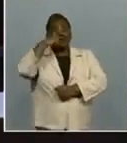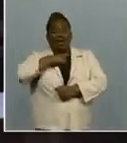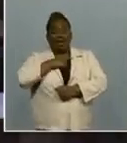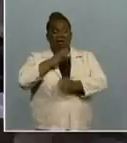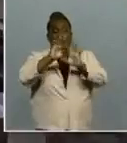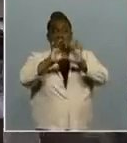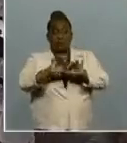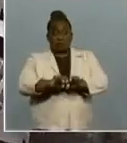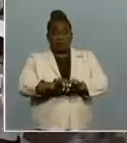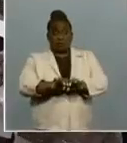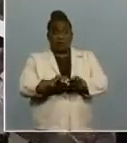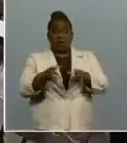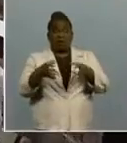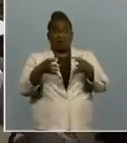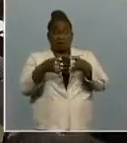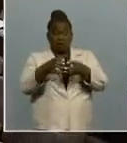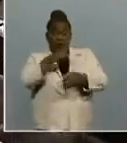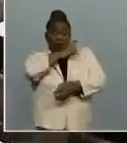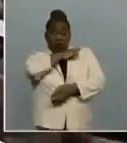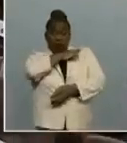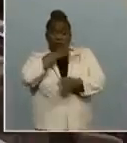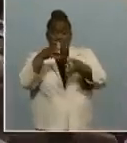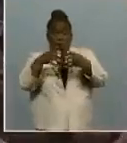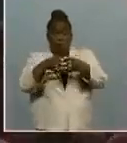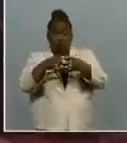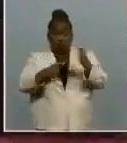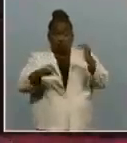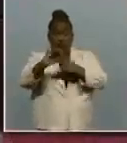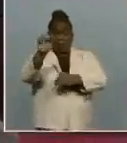con un mayor rédito